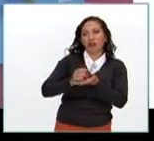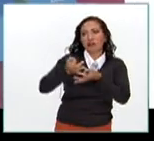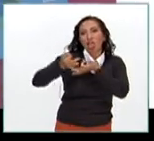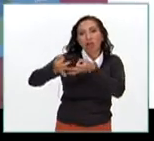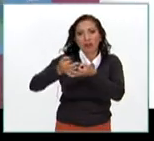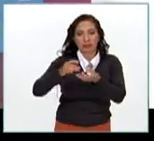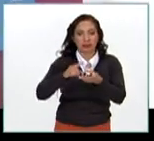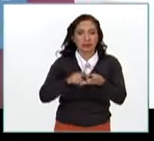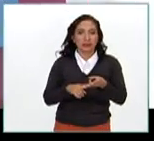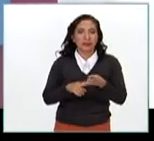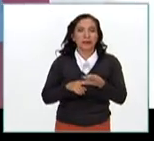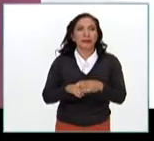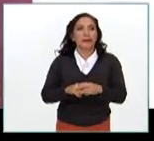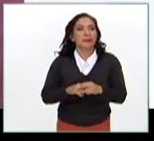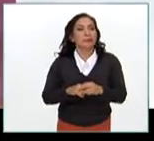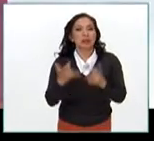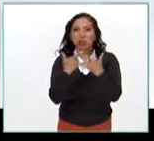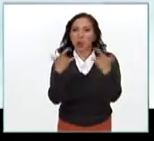bien,